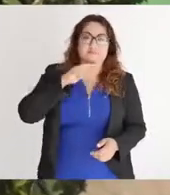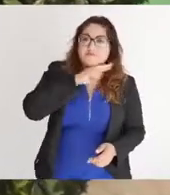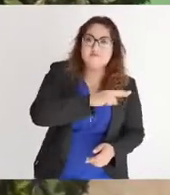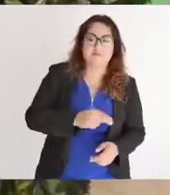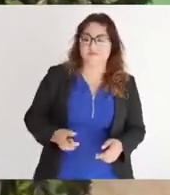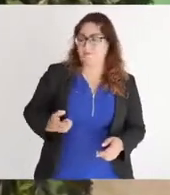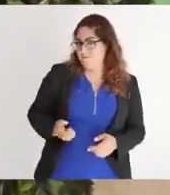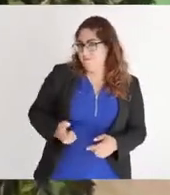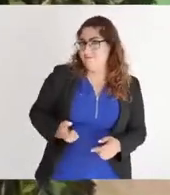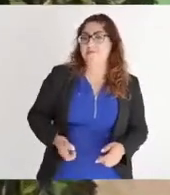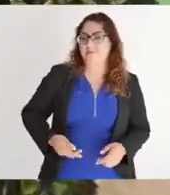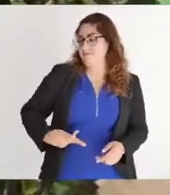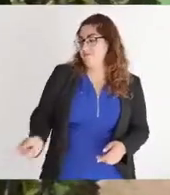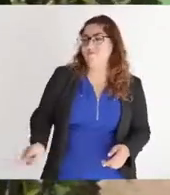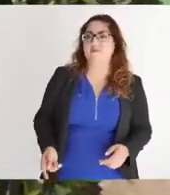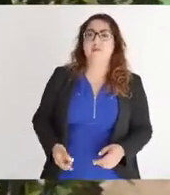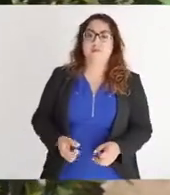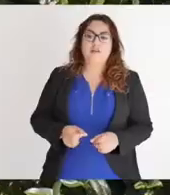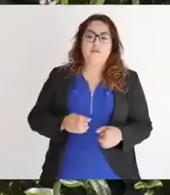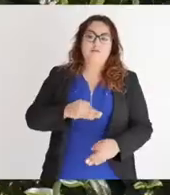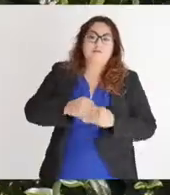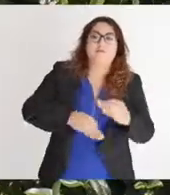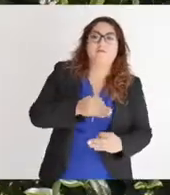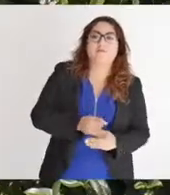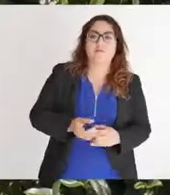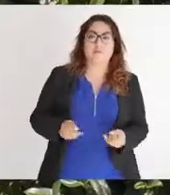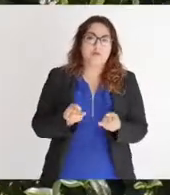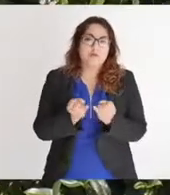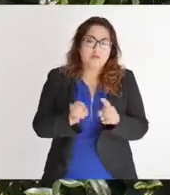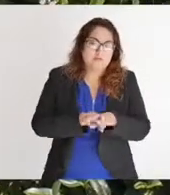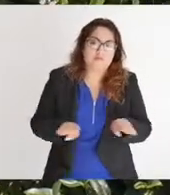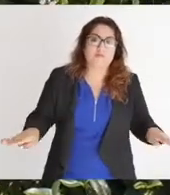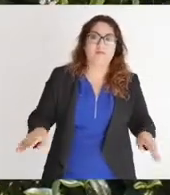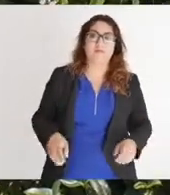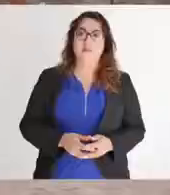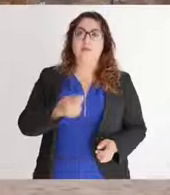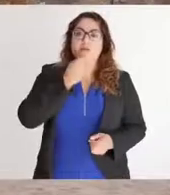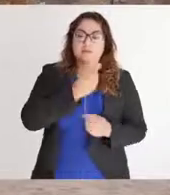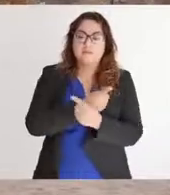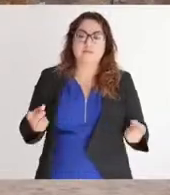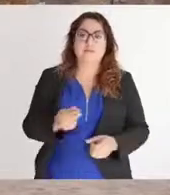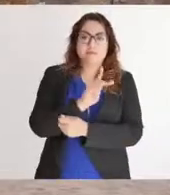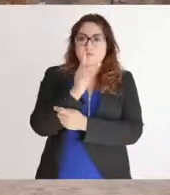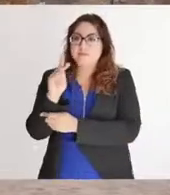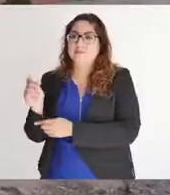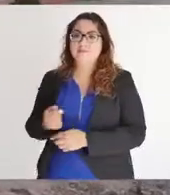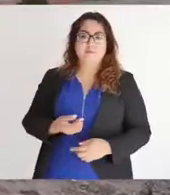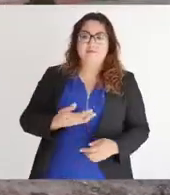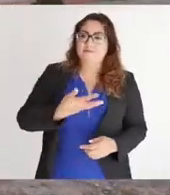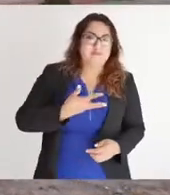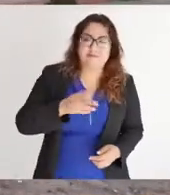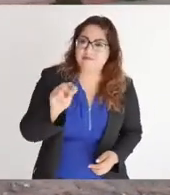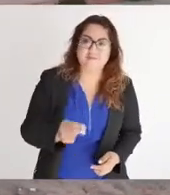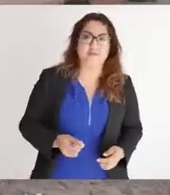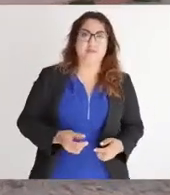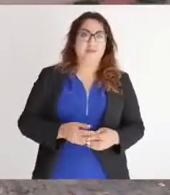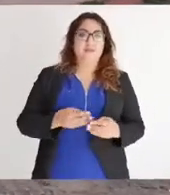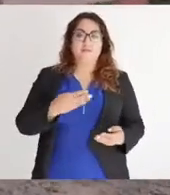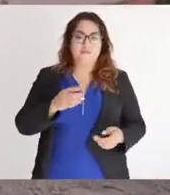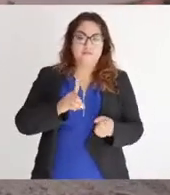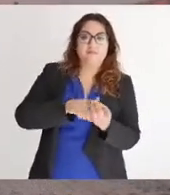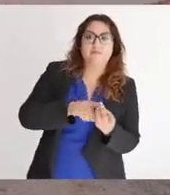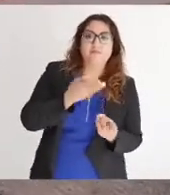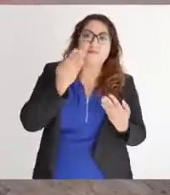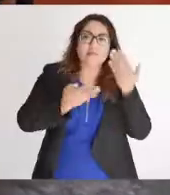importa si somos ricos o somos pobres, porque todos somos iguales. Los niños de Presco ya no tienen